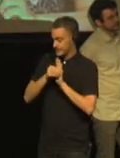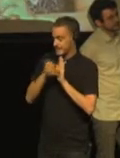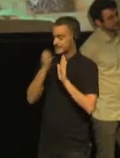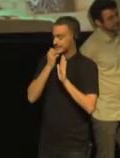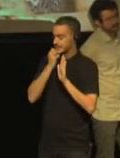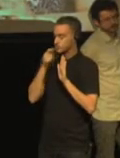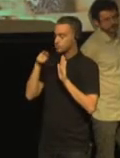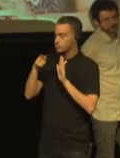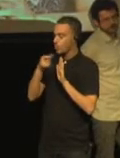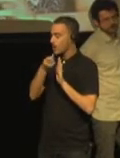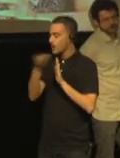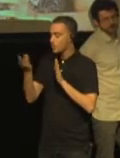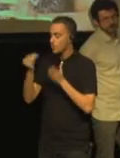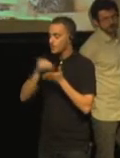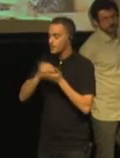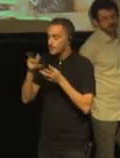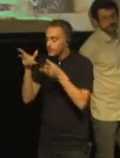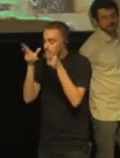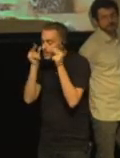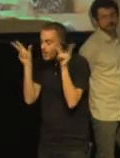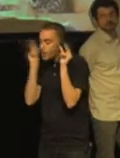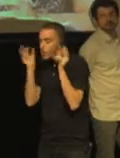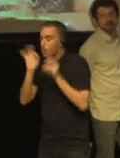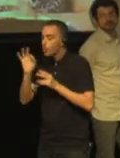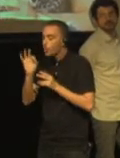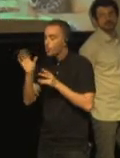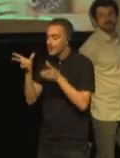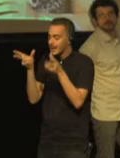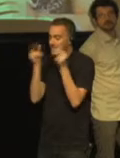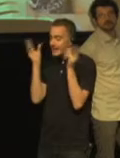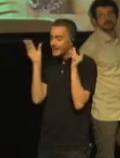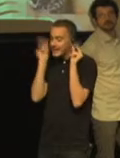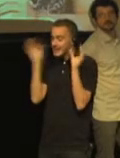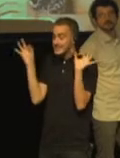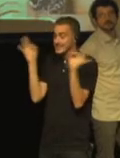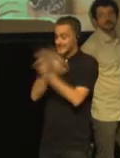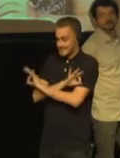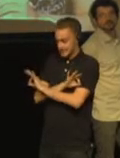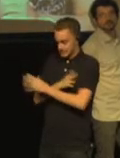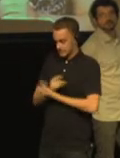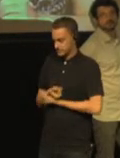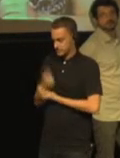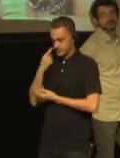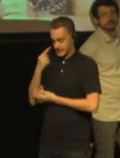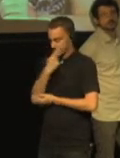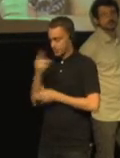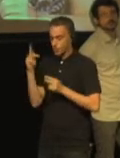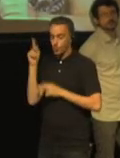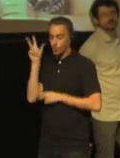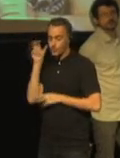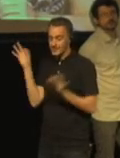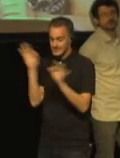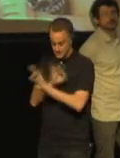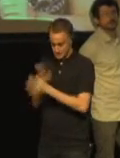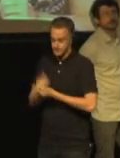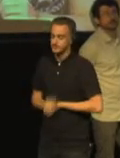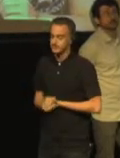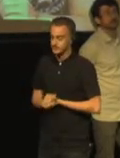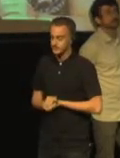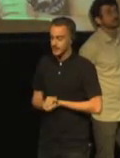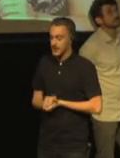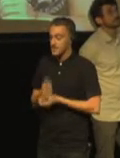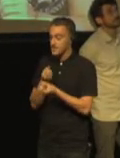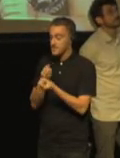oído, o está usted sin vista o sin oído. Y tampoco hemos podido encontrar una evidencia de datos sociales o